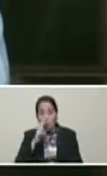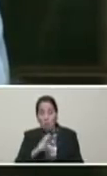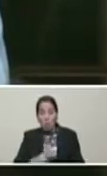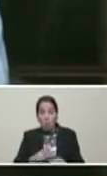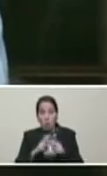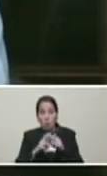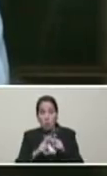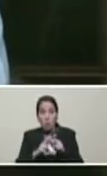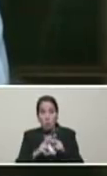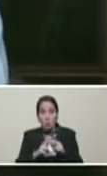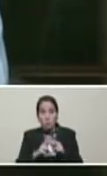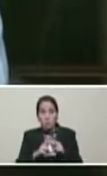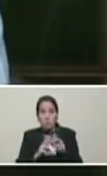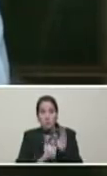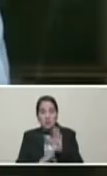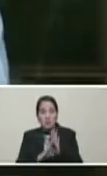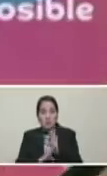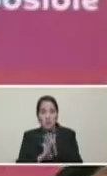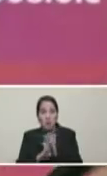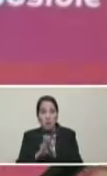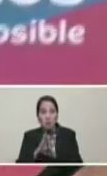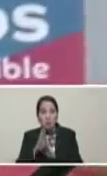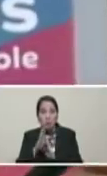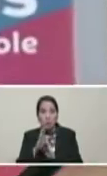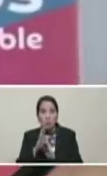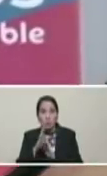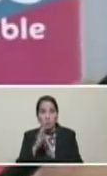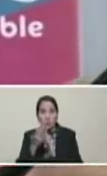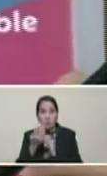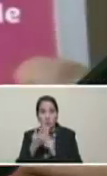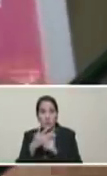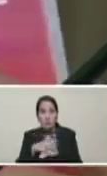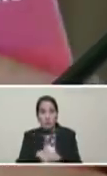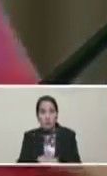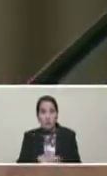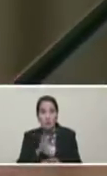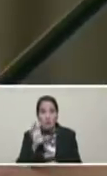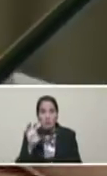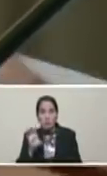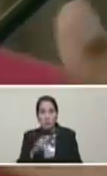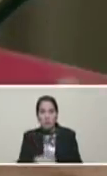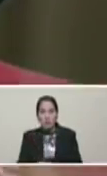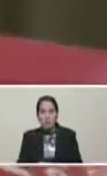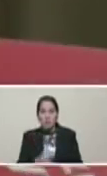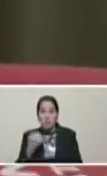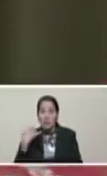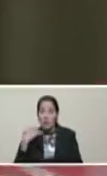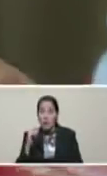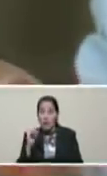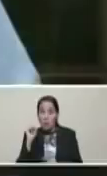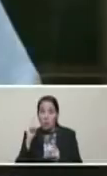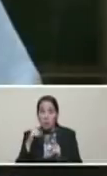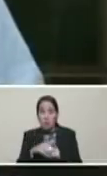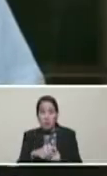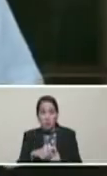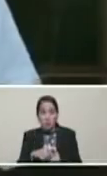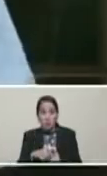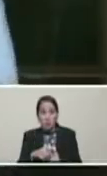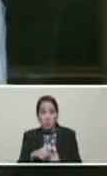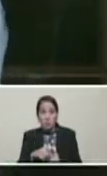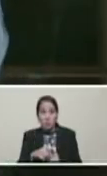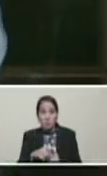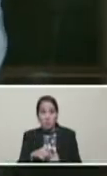rige el desarrollo integral de nuestra patria aquí están los objetivos de la recuperación productiva